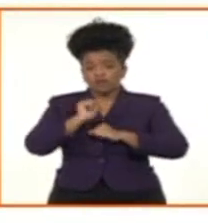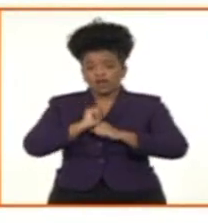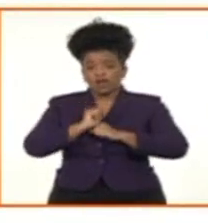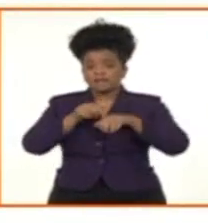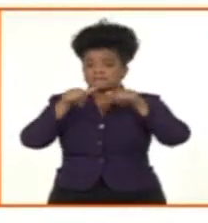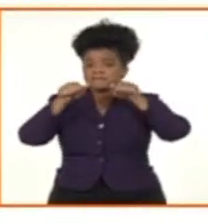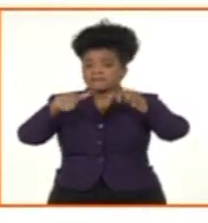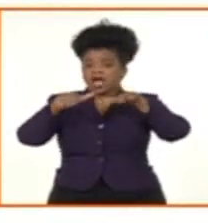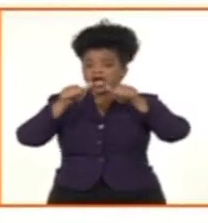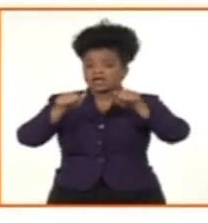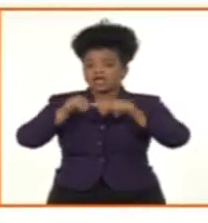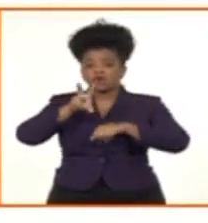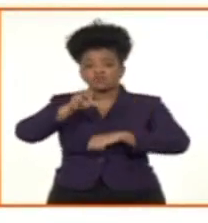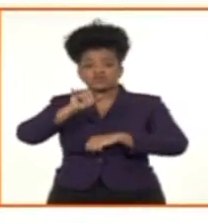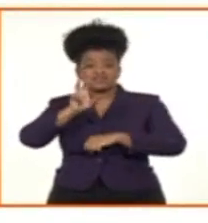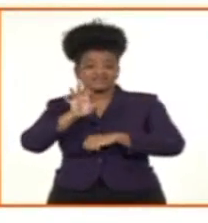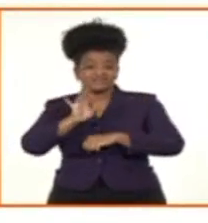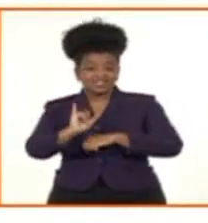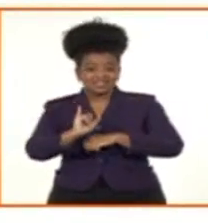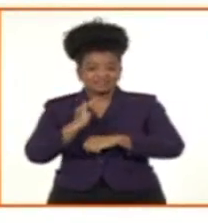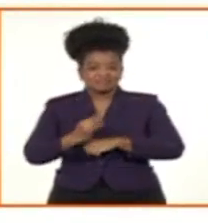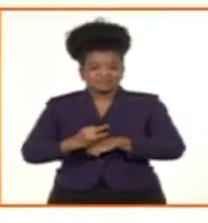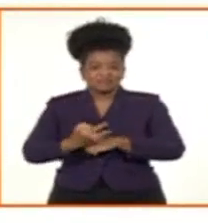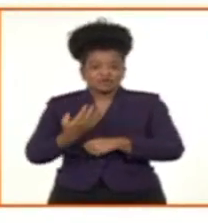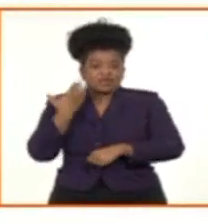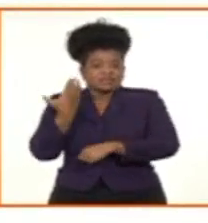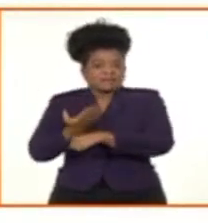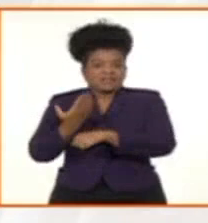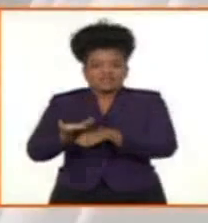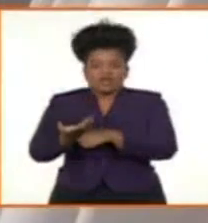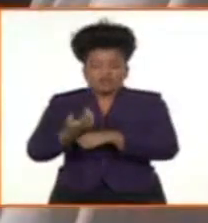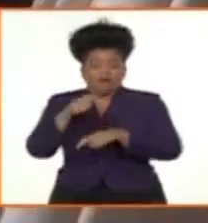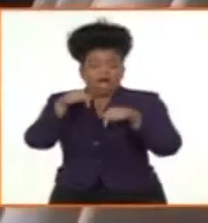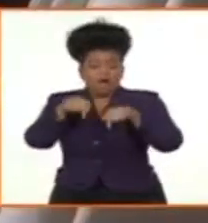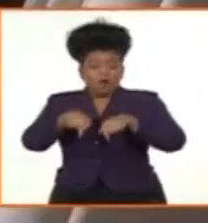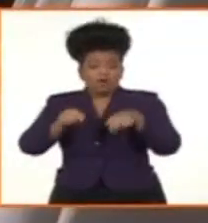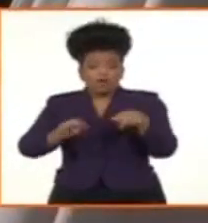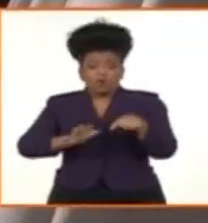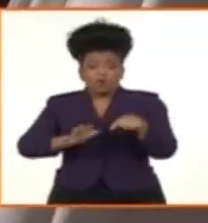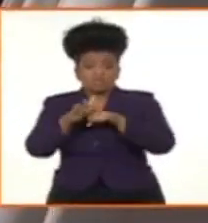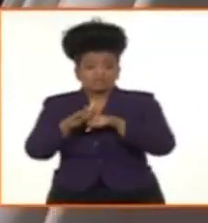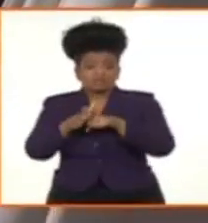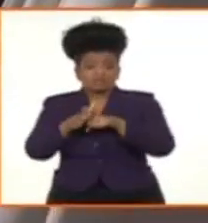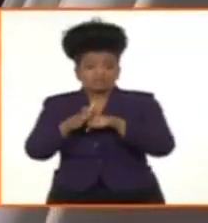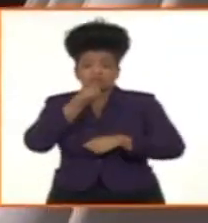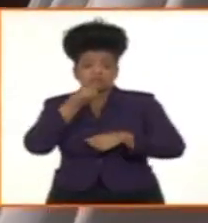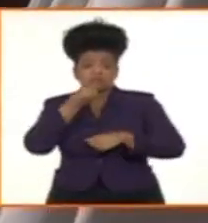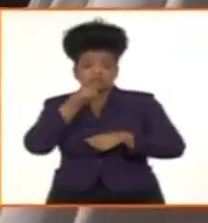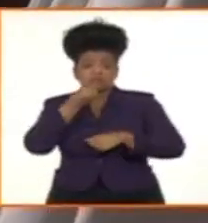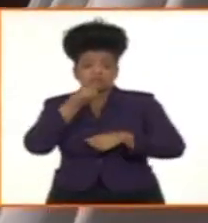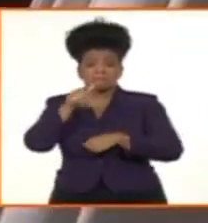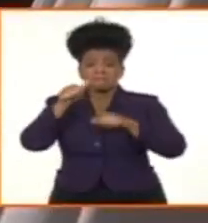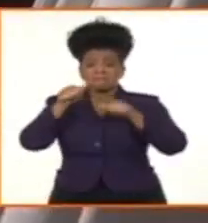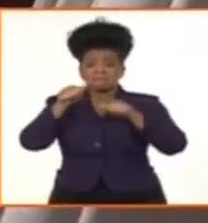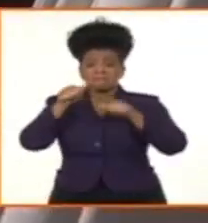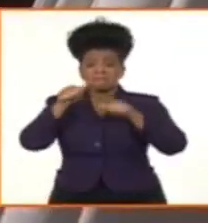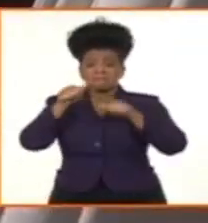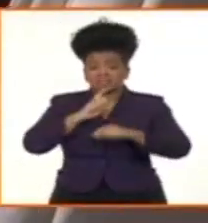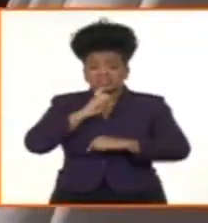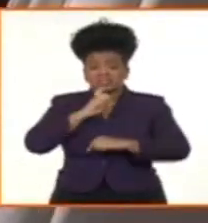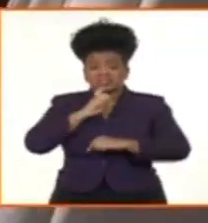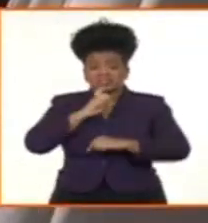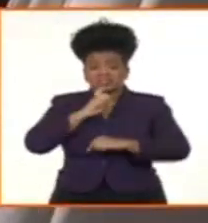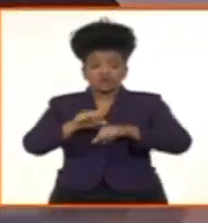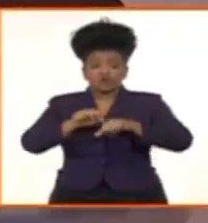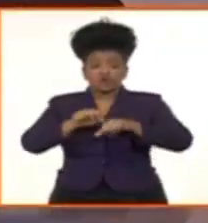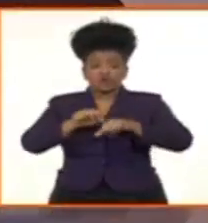fueron muy demandados durante una etapa, ahora en medio de la pandemia no se podían utilizar, sí, o era más escaso la presencia. Eso